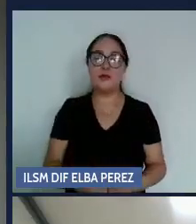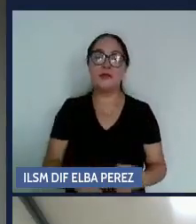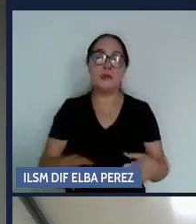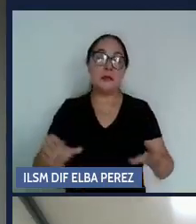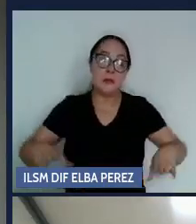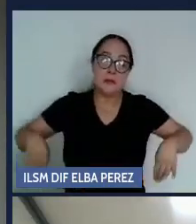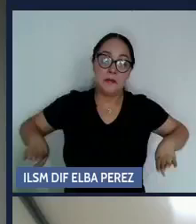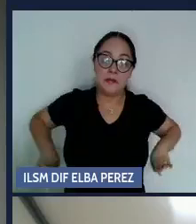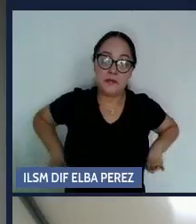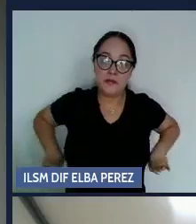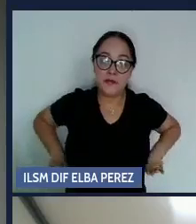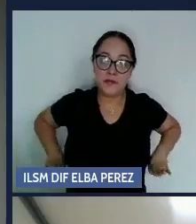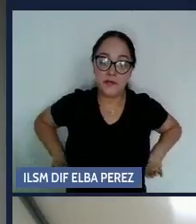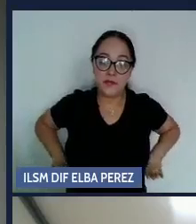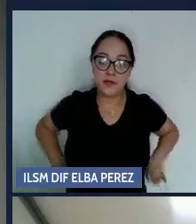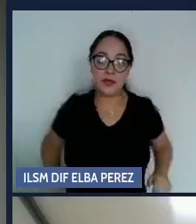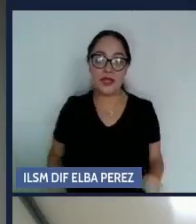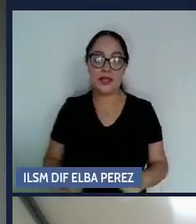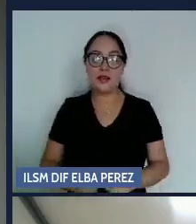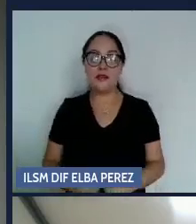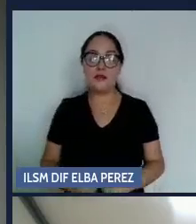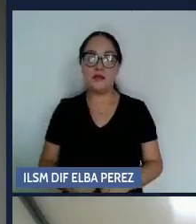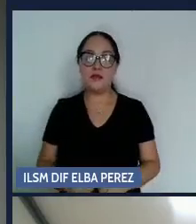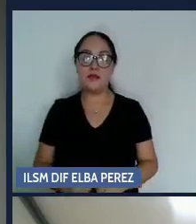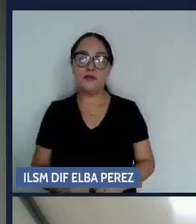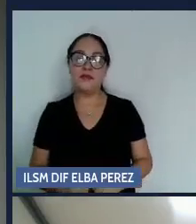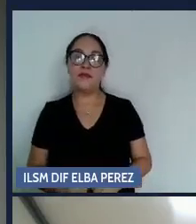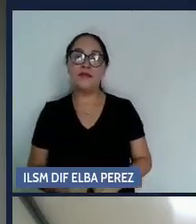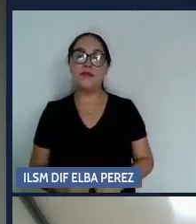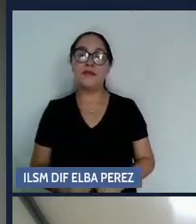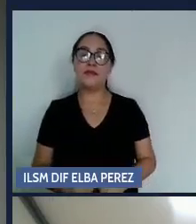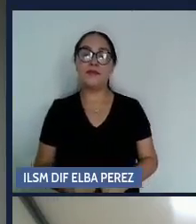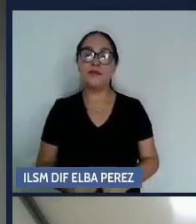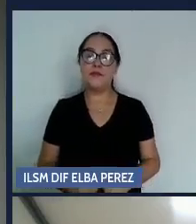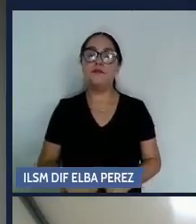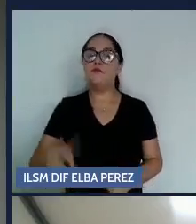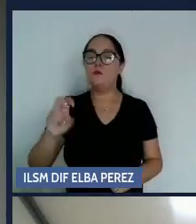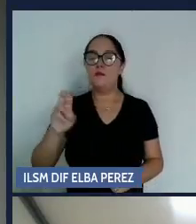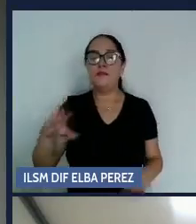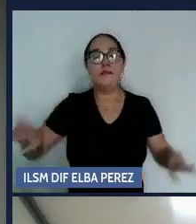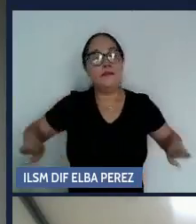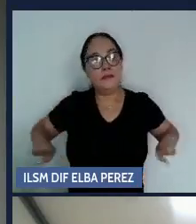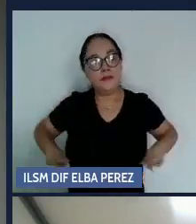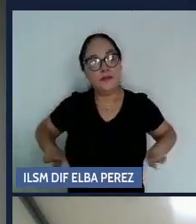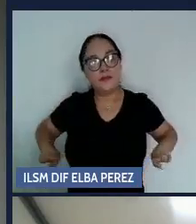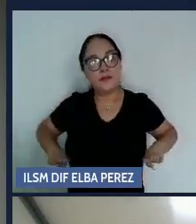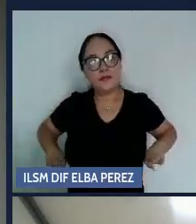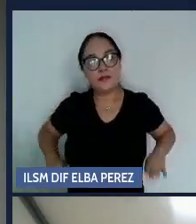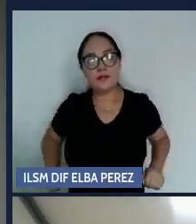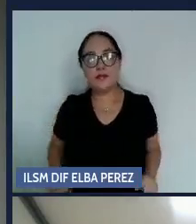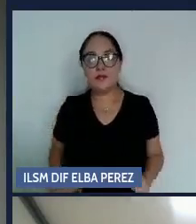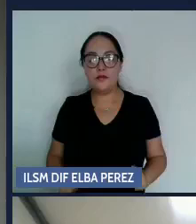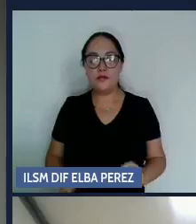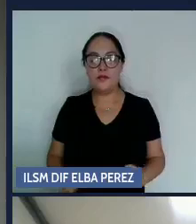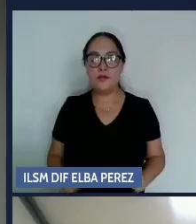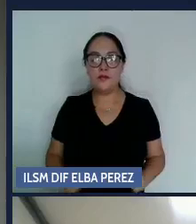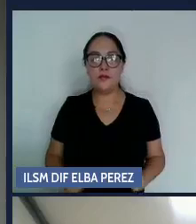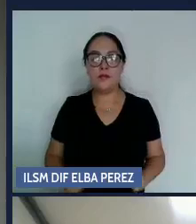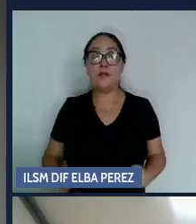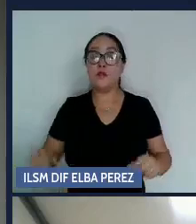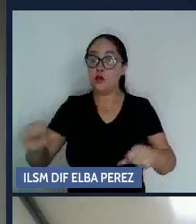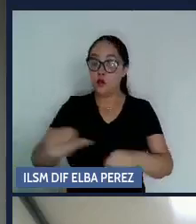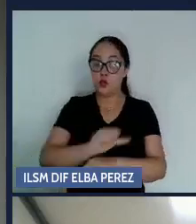delitos electorales. Las características del voto, las cuales pueden ser vulneradas cuando se